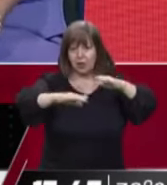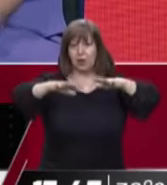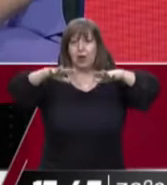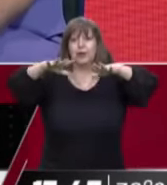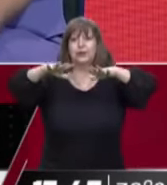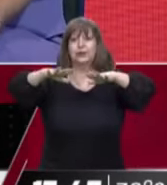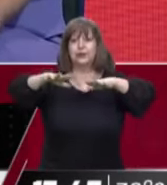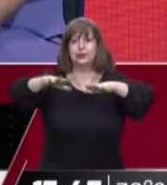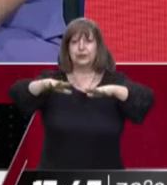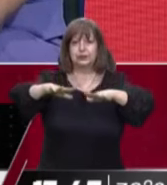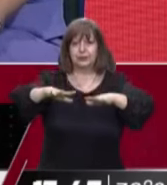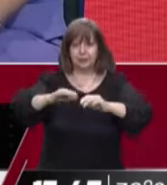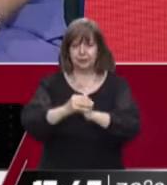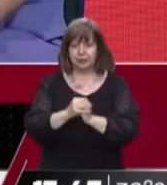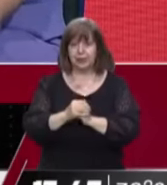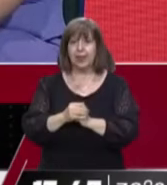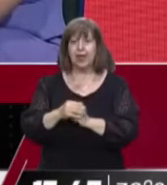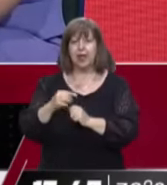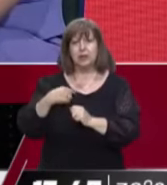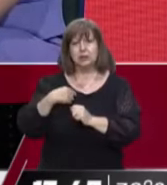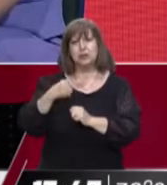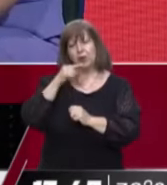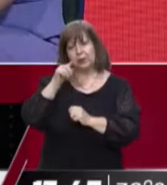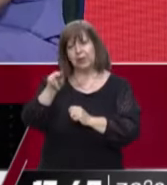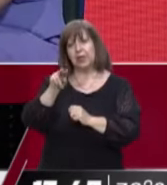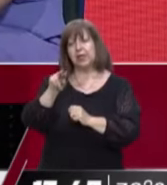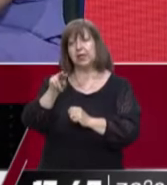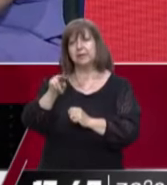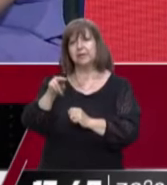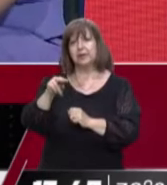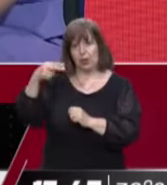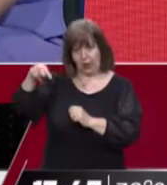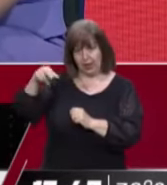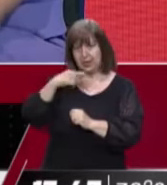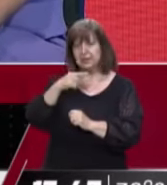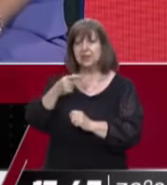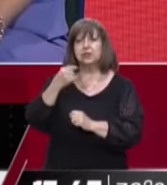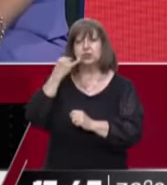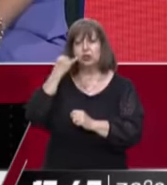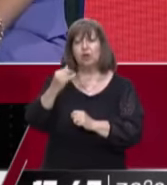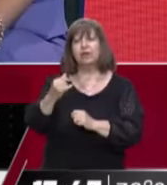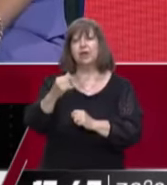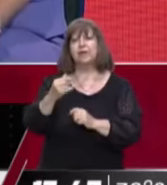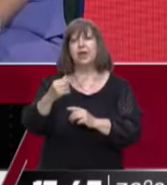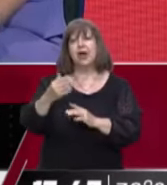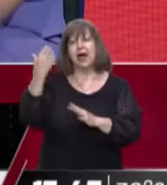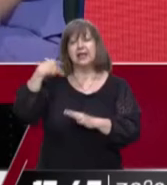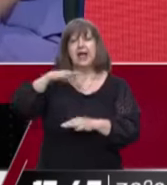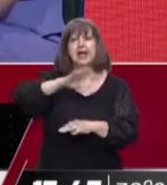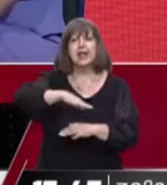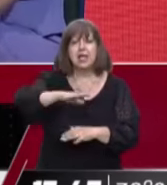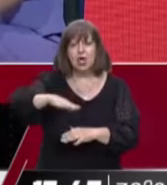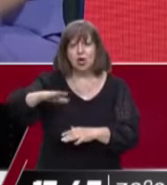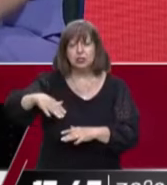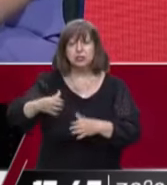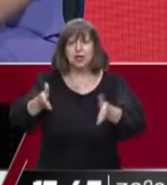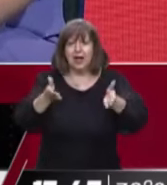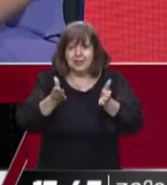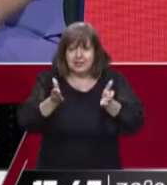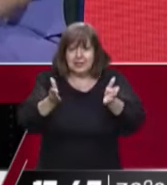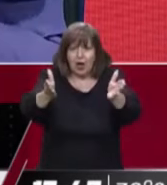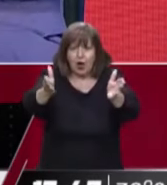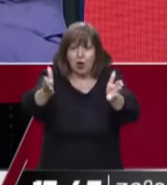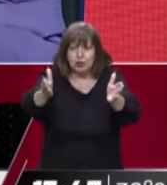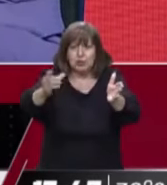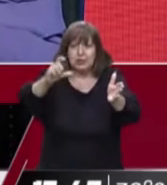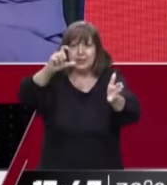despedirte ayer he visto muchos niños metiéndose al agua por ejemplo en el sanjón de los ciruelos es peligrosísimo meterse a los cauces